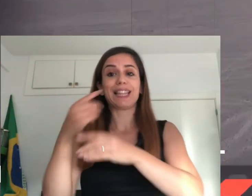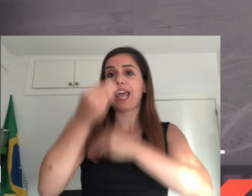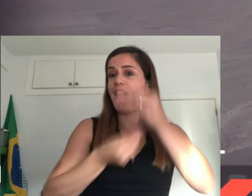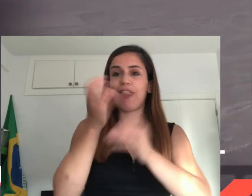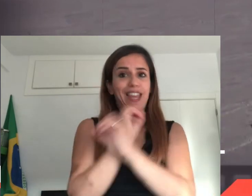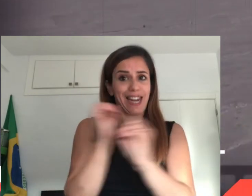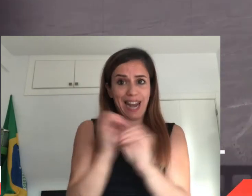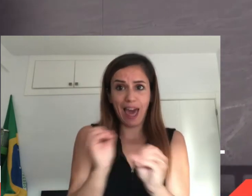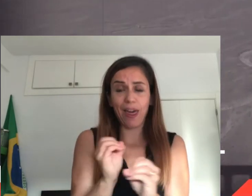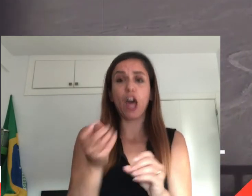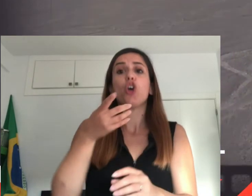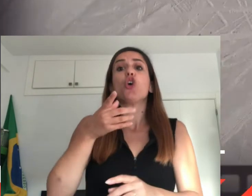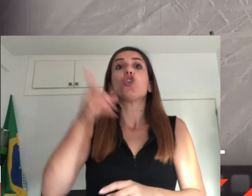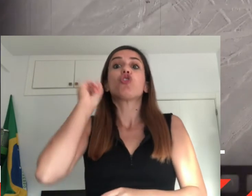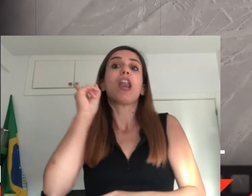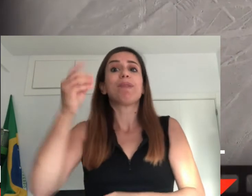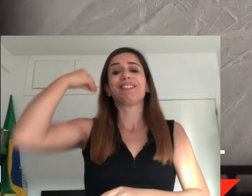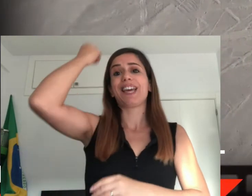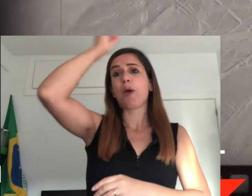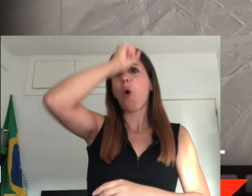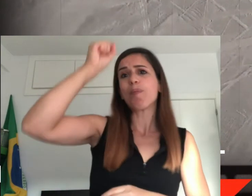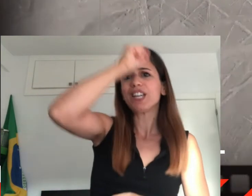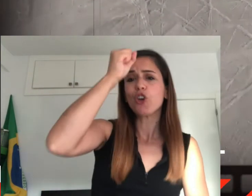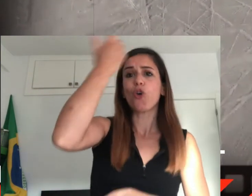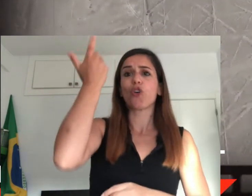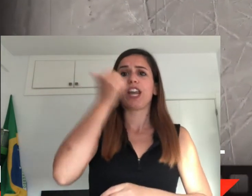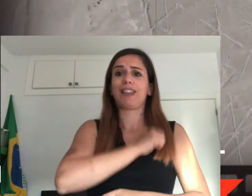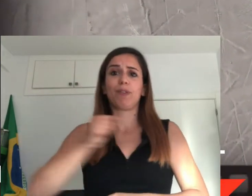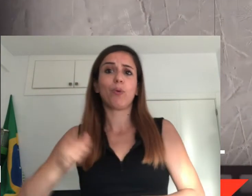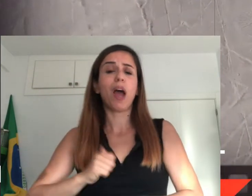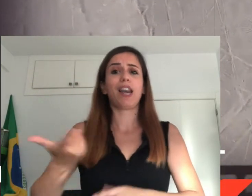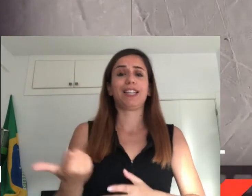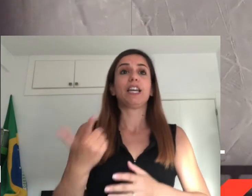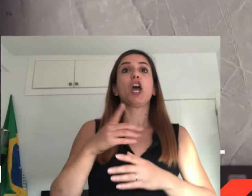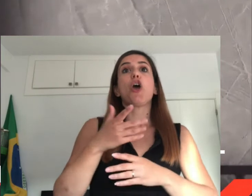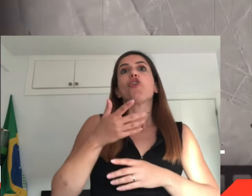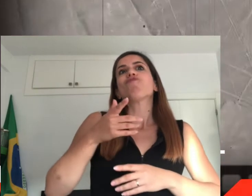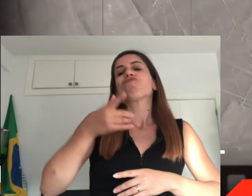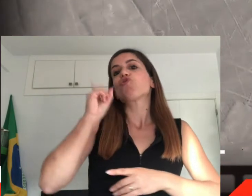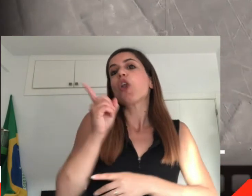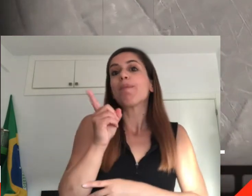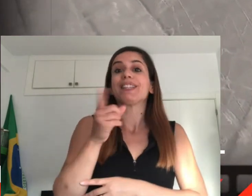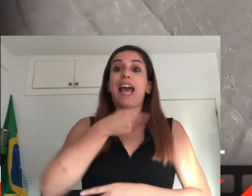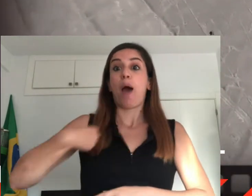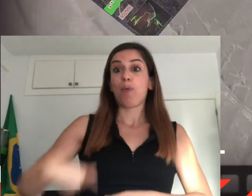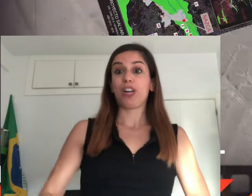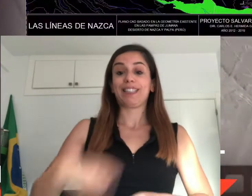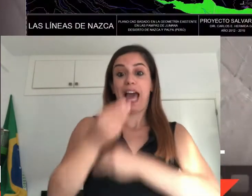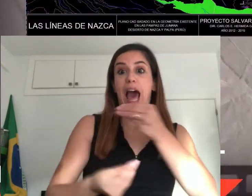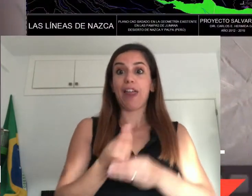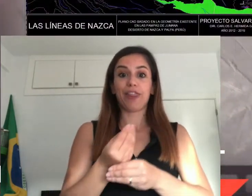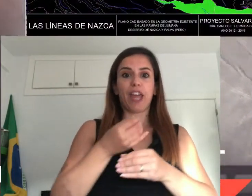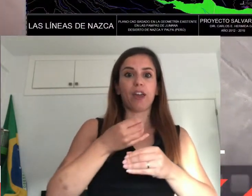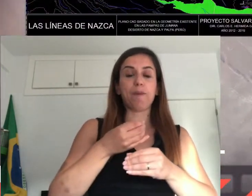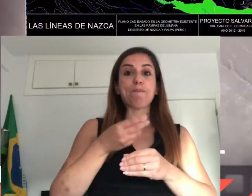Todo han sido suposiciones y los que se han dedicado a catalogar estas piezas lo han hecho como caminos, que son los japoneses. Para